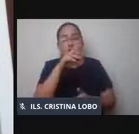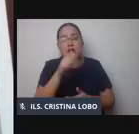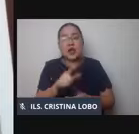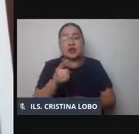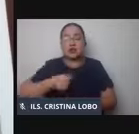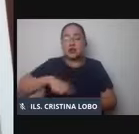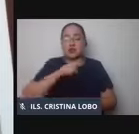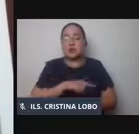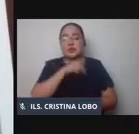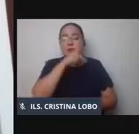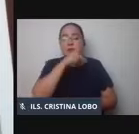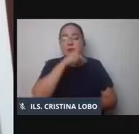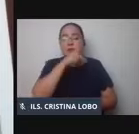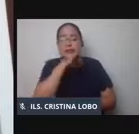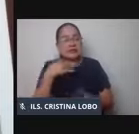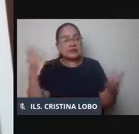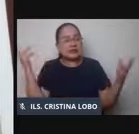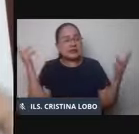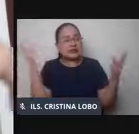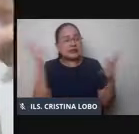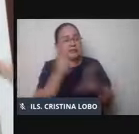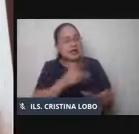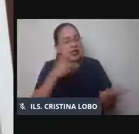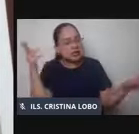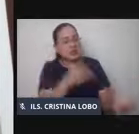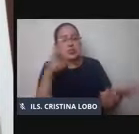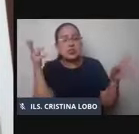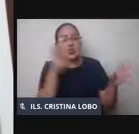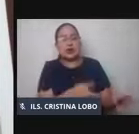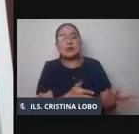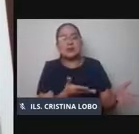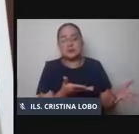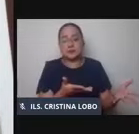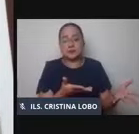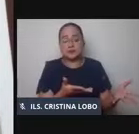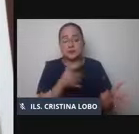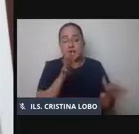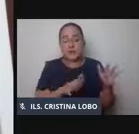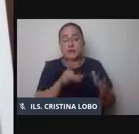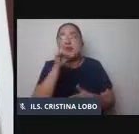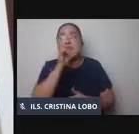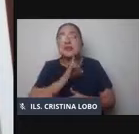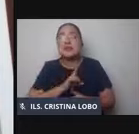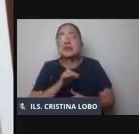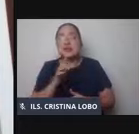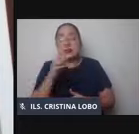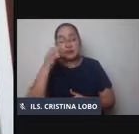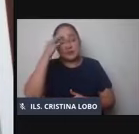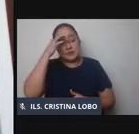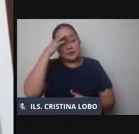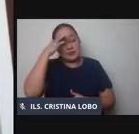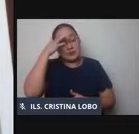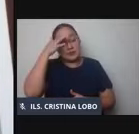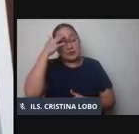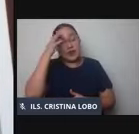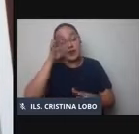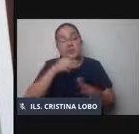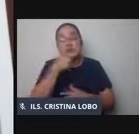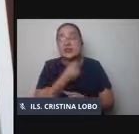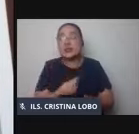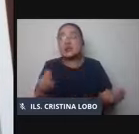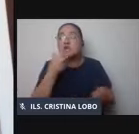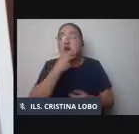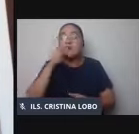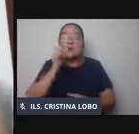dramatización ahí genial y, no, bueno, ¿no? O una mentirita por ahí que se le sale a las niñas y a los niños, que es fantasía